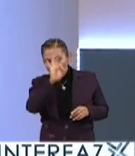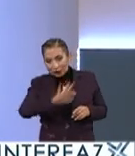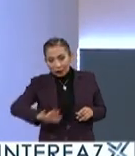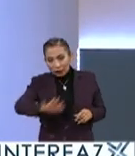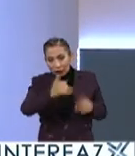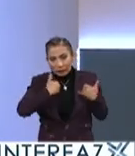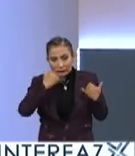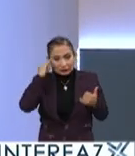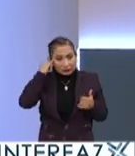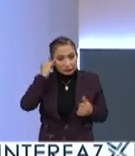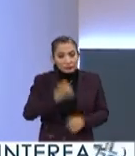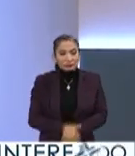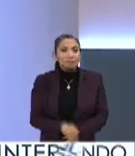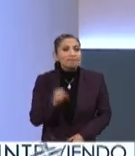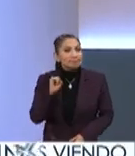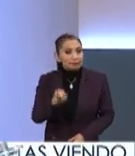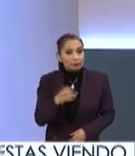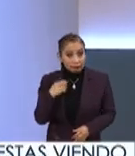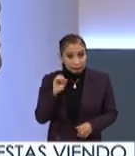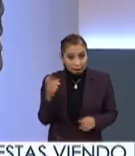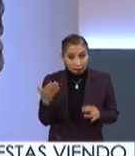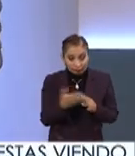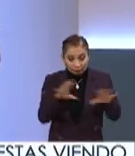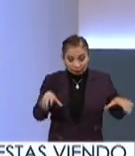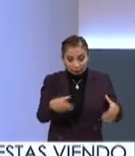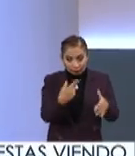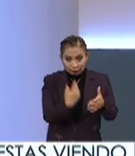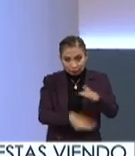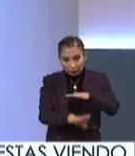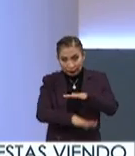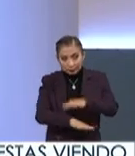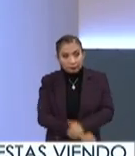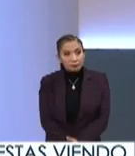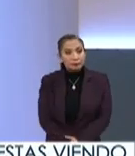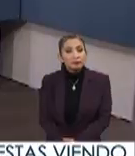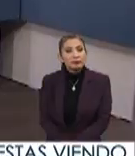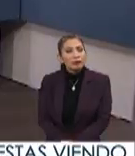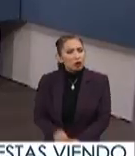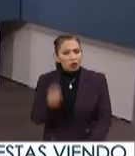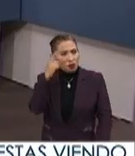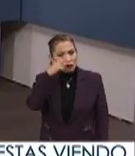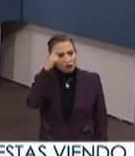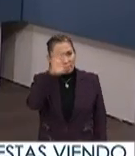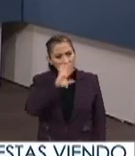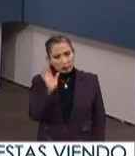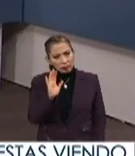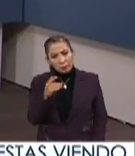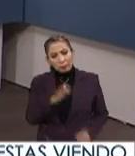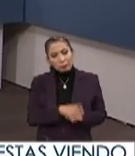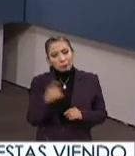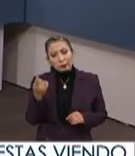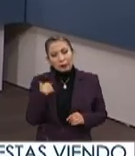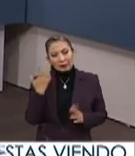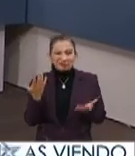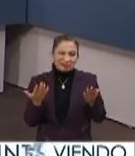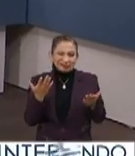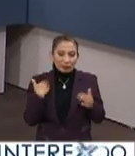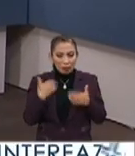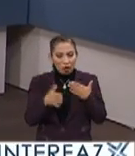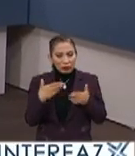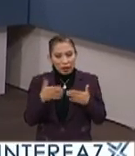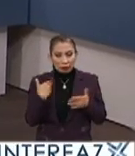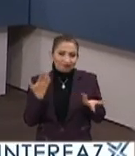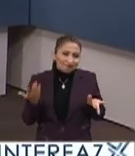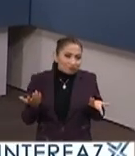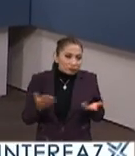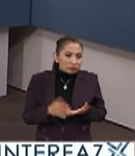26% de jóvenes indígenas. Claro que sí. Es parte de la esencia. Sí, no es fácil esto, porque digamos en términos modernos, pues